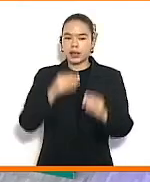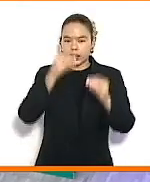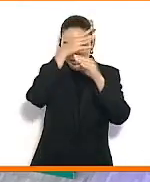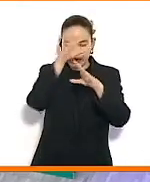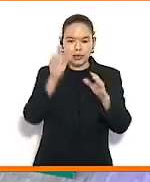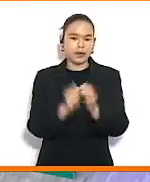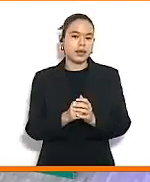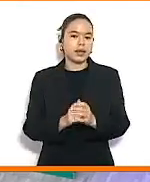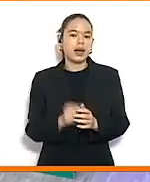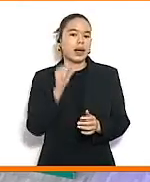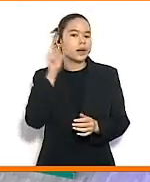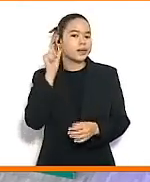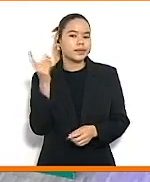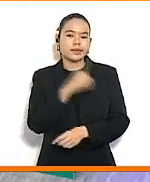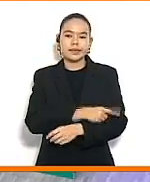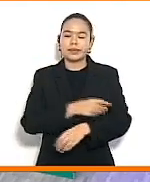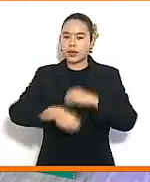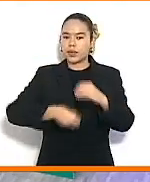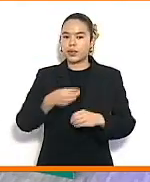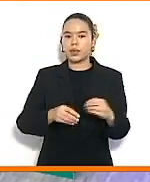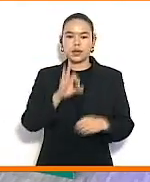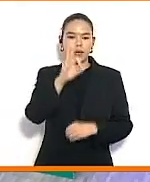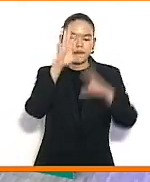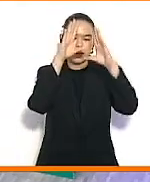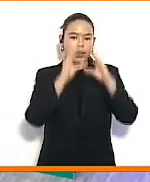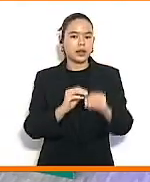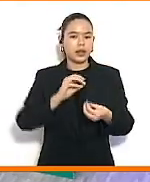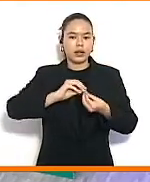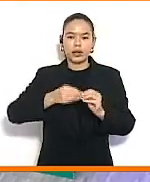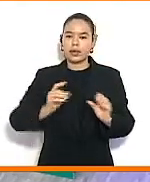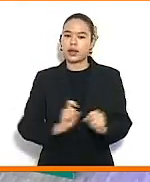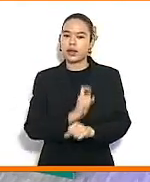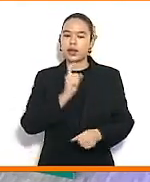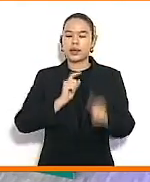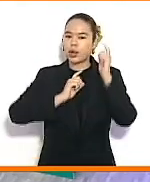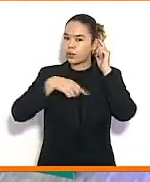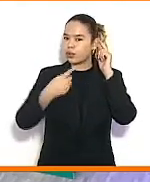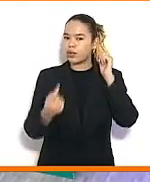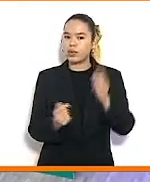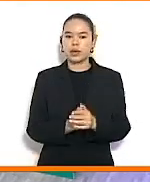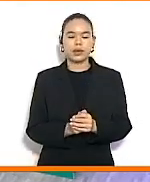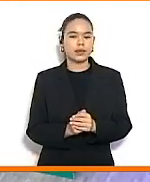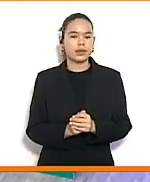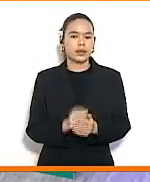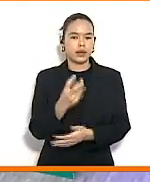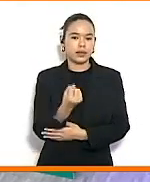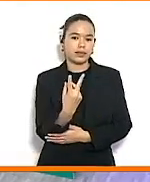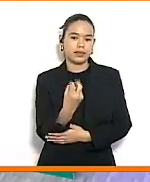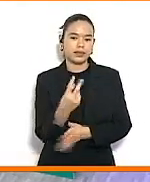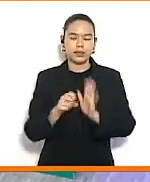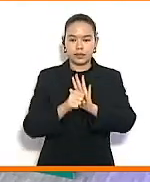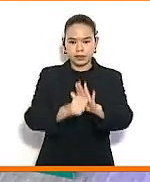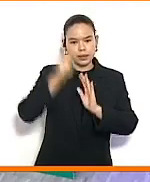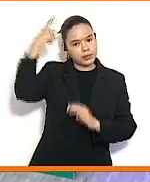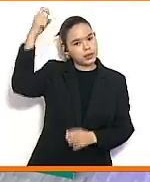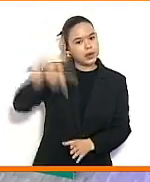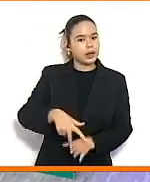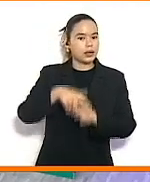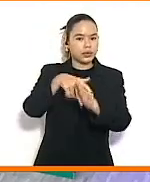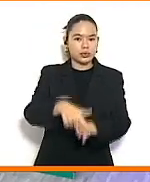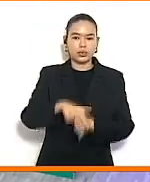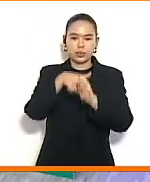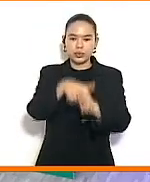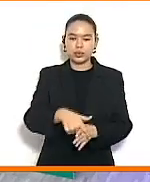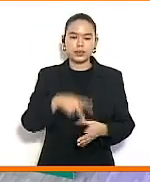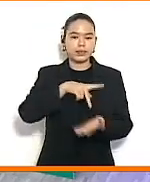comentar que el día de ayer en nuestro sorteo de las 9 en punto de la noche el número favorecido para diaria fue el 12 con su símbolo de señas caballo, con el que